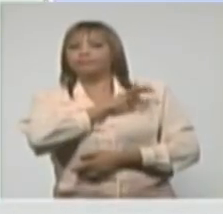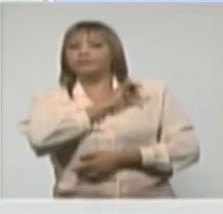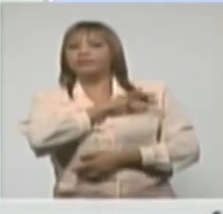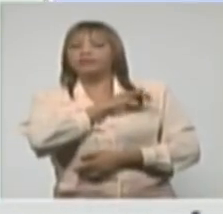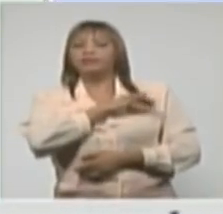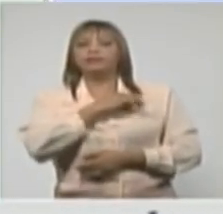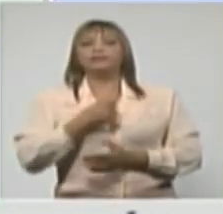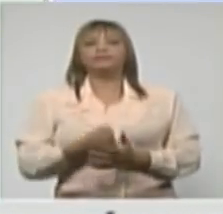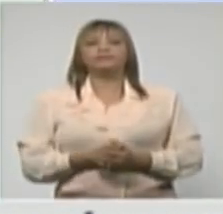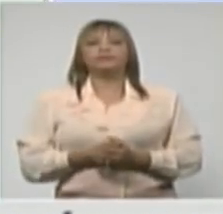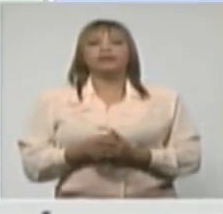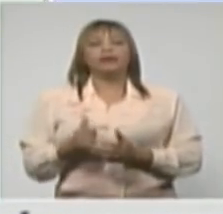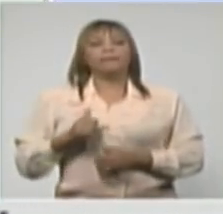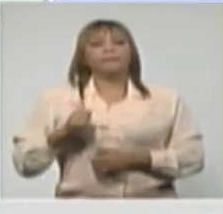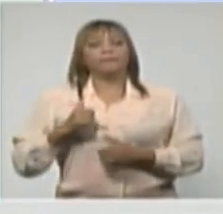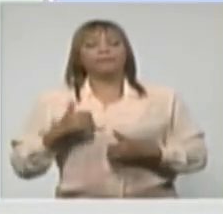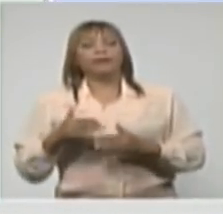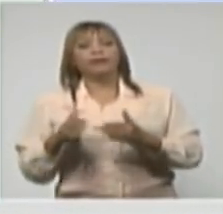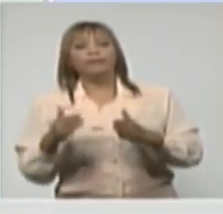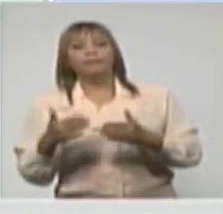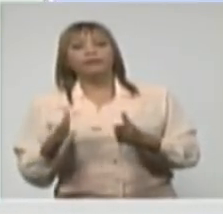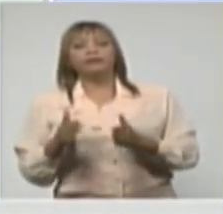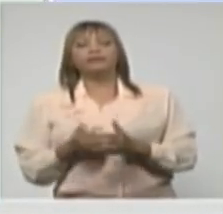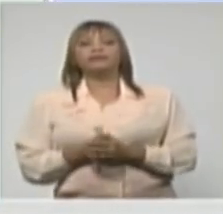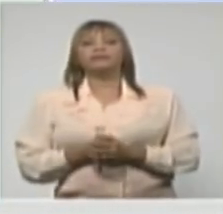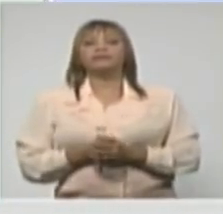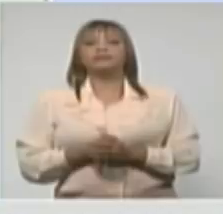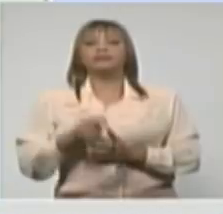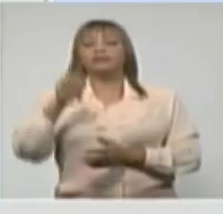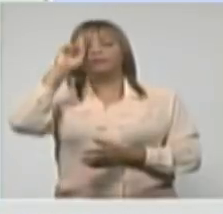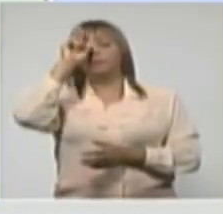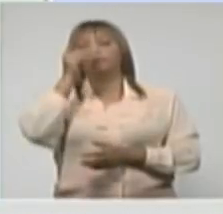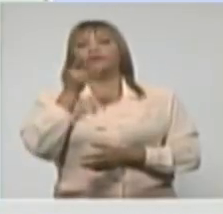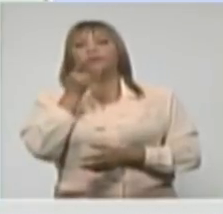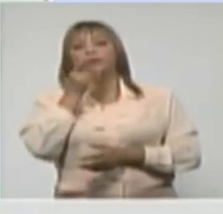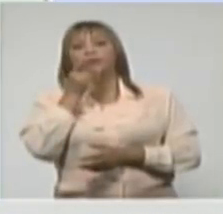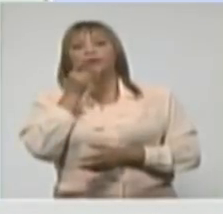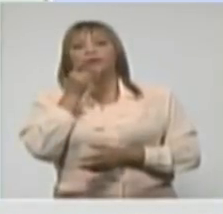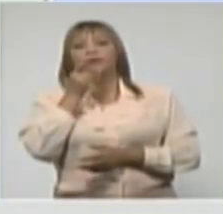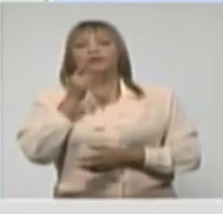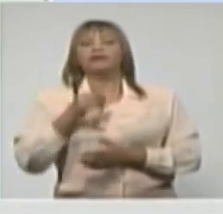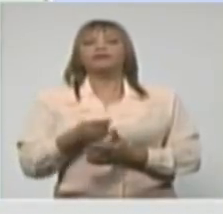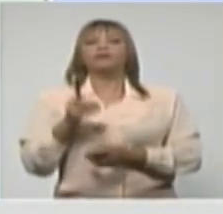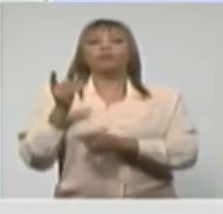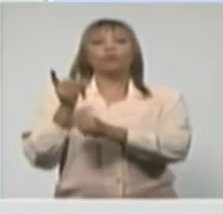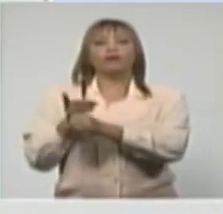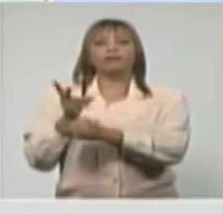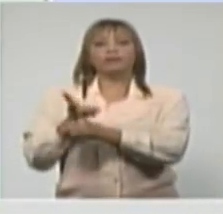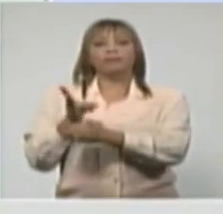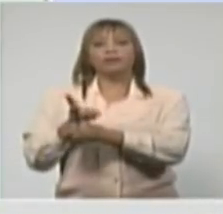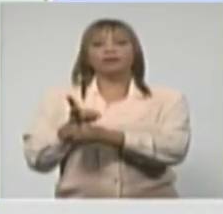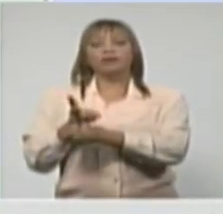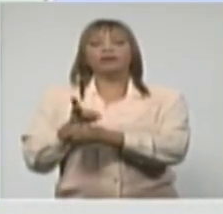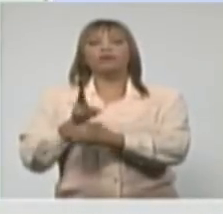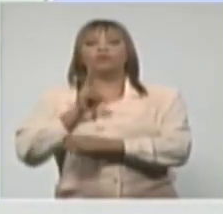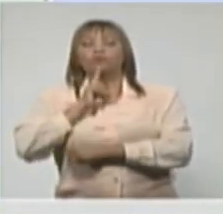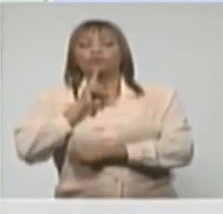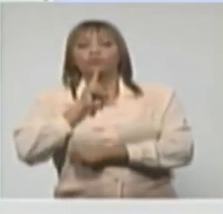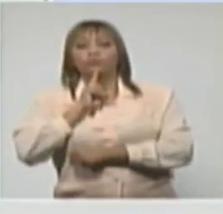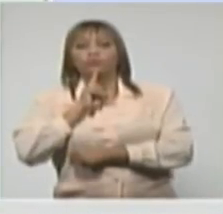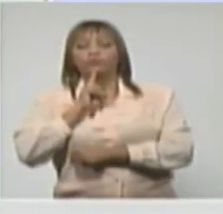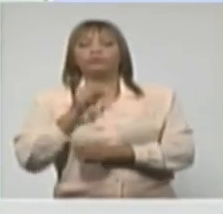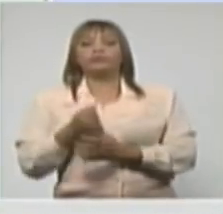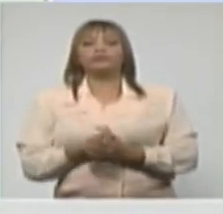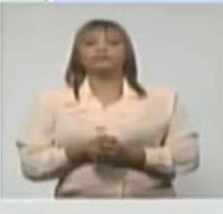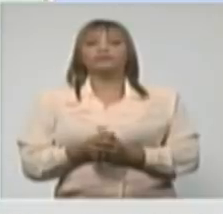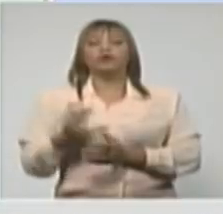Panamá, República Dominicana, Guatemala, Costa Rica y Honduras, que se incorpora en el lugar